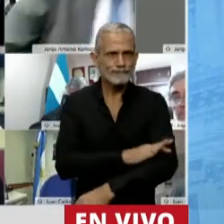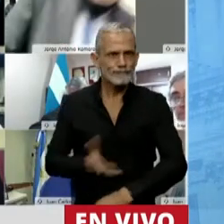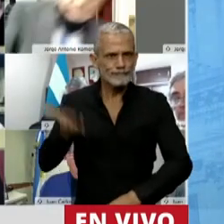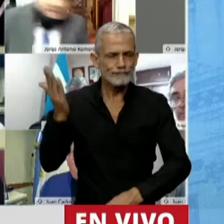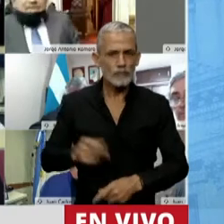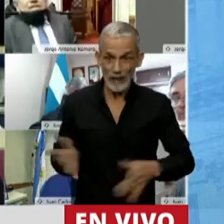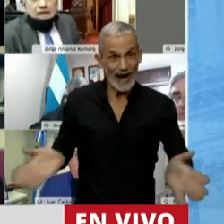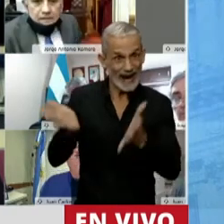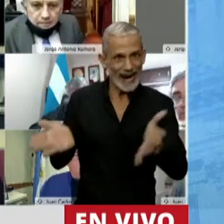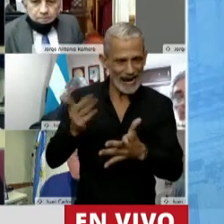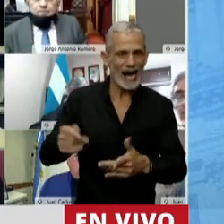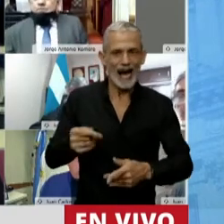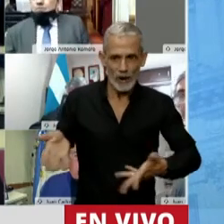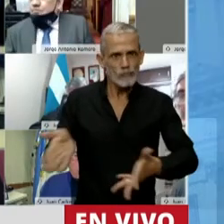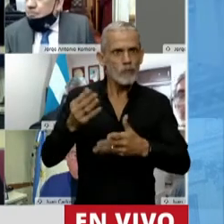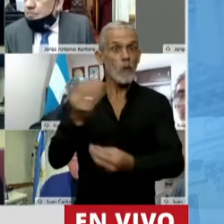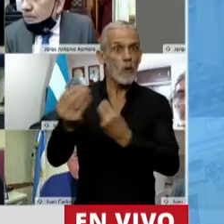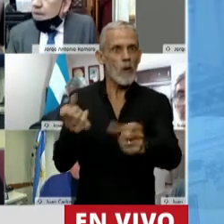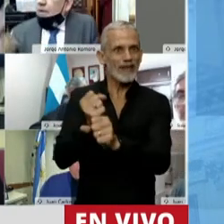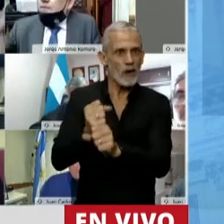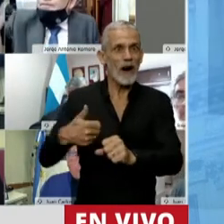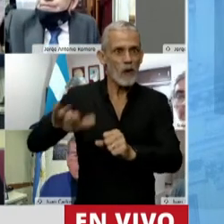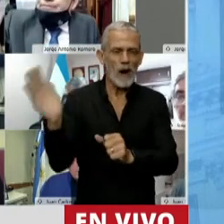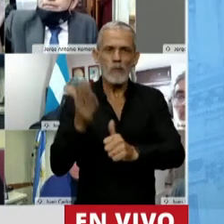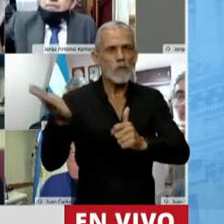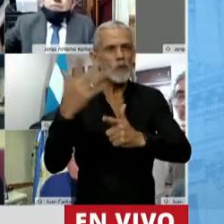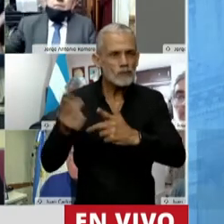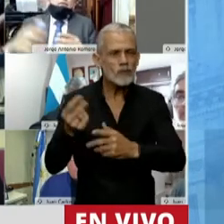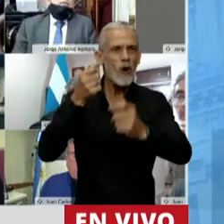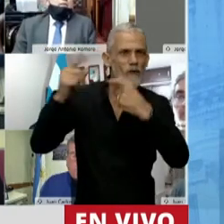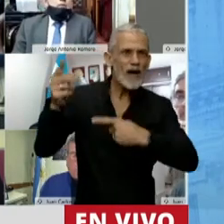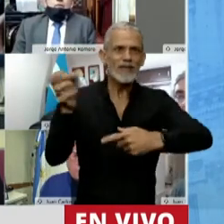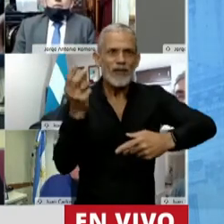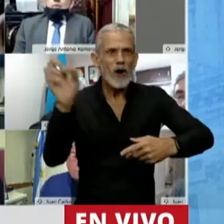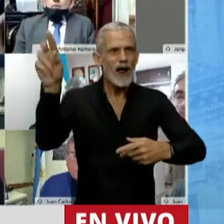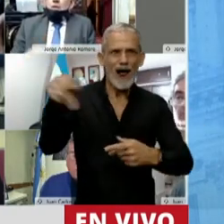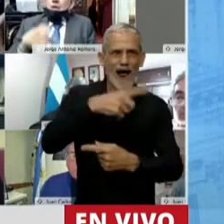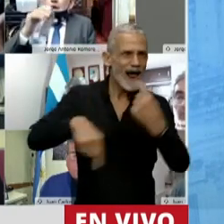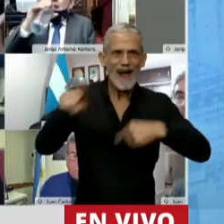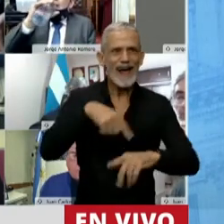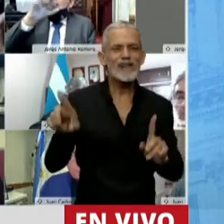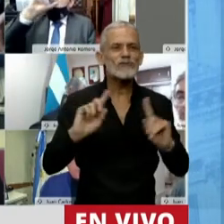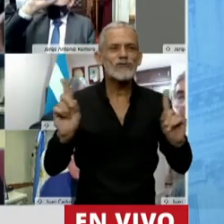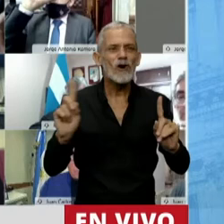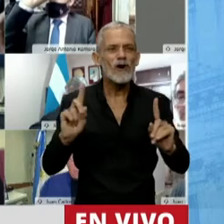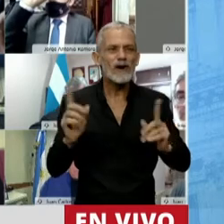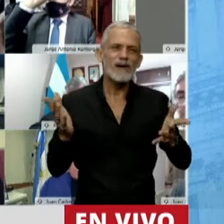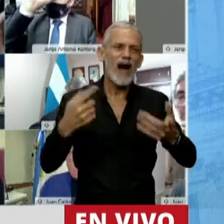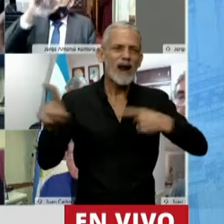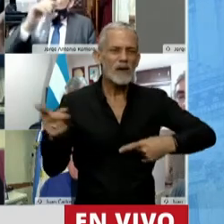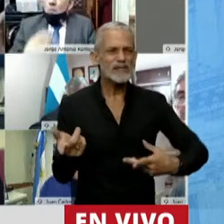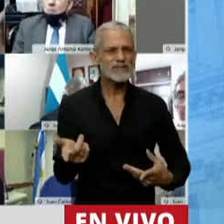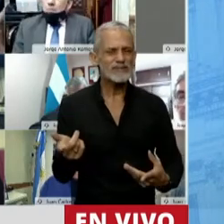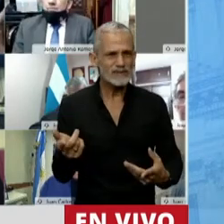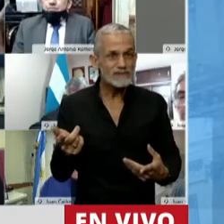de incentivarlos a que el círculo virtuoso de la economía dé sus frutos y se contrate empleo y se genere lo que